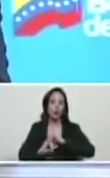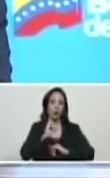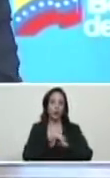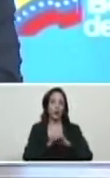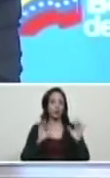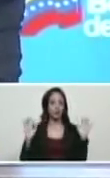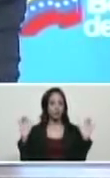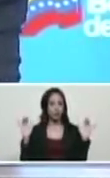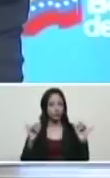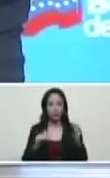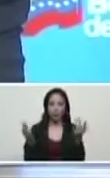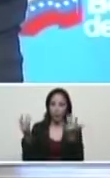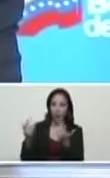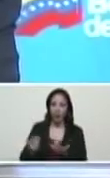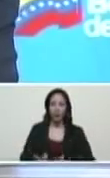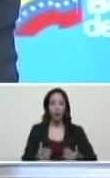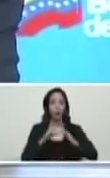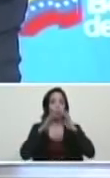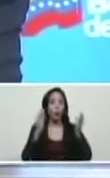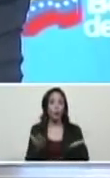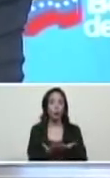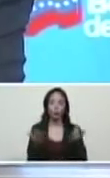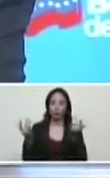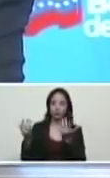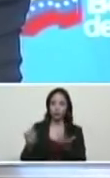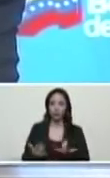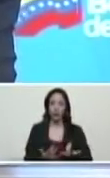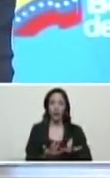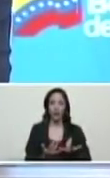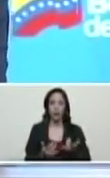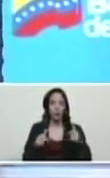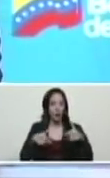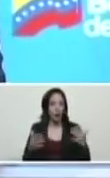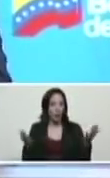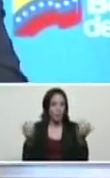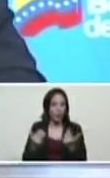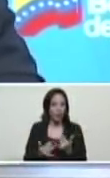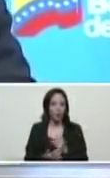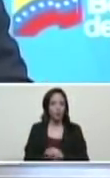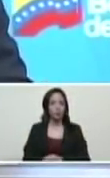que vengan del mundo entero, que vengan del mundo entero